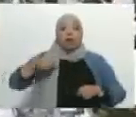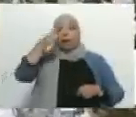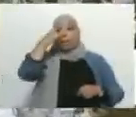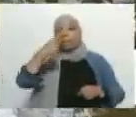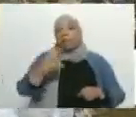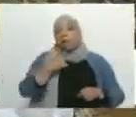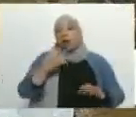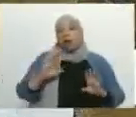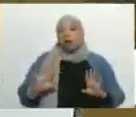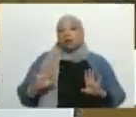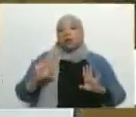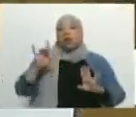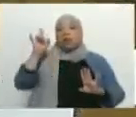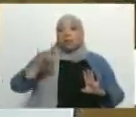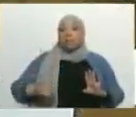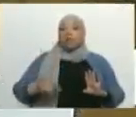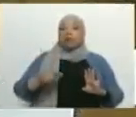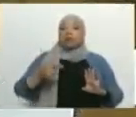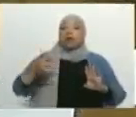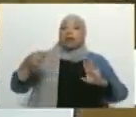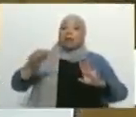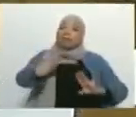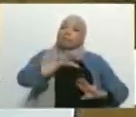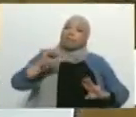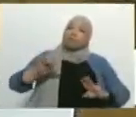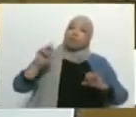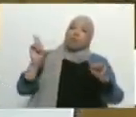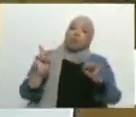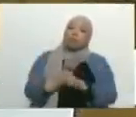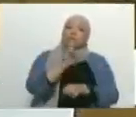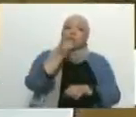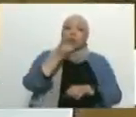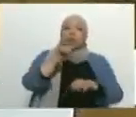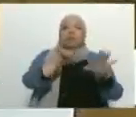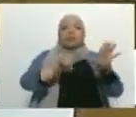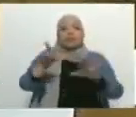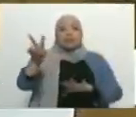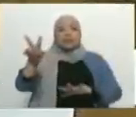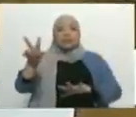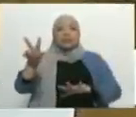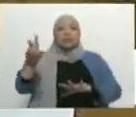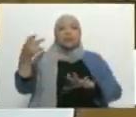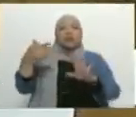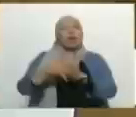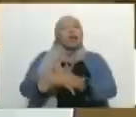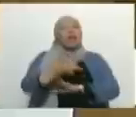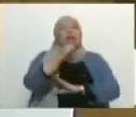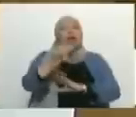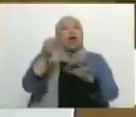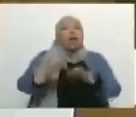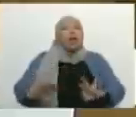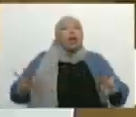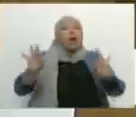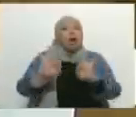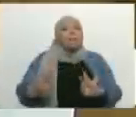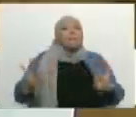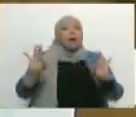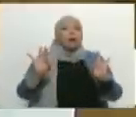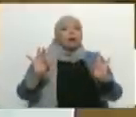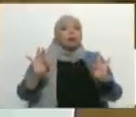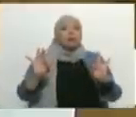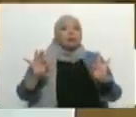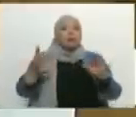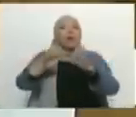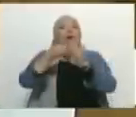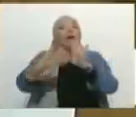Pero el más grave aún es la violación al artículo 67, que se refiere nada más y nada menos que